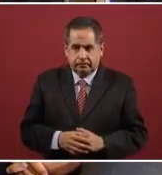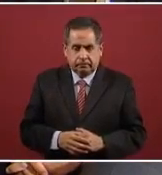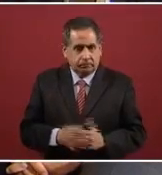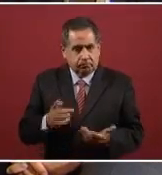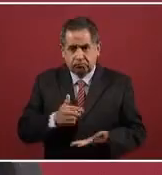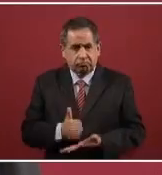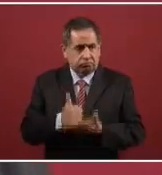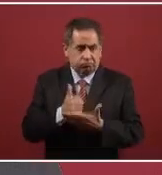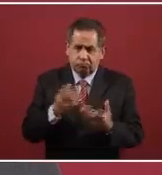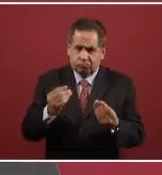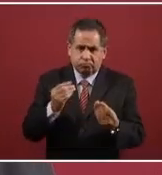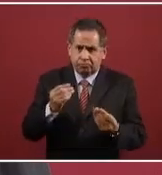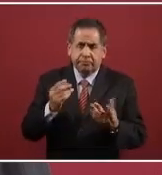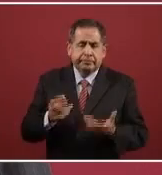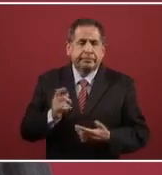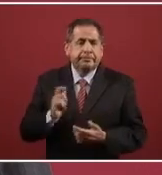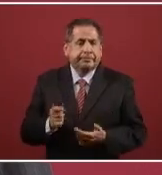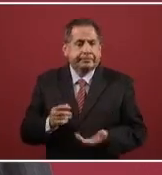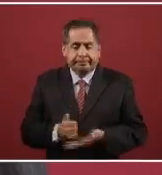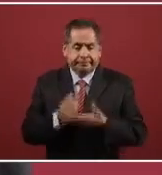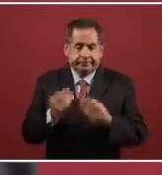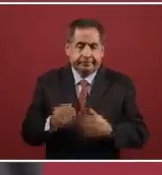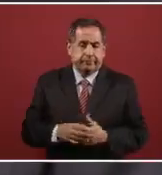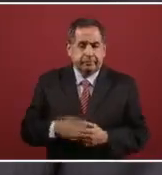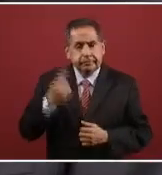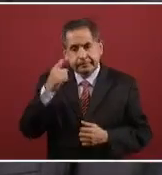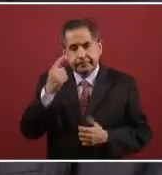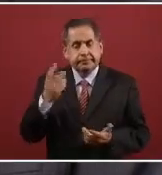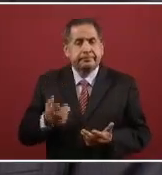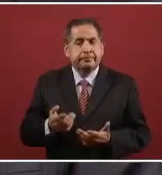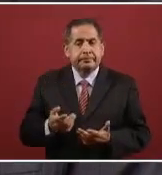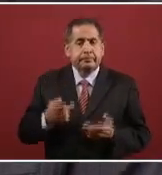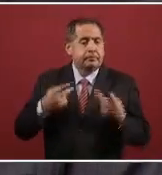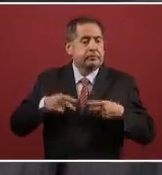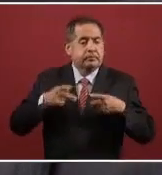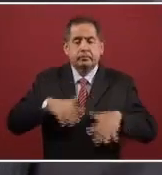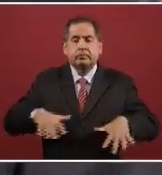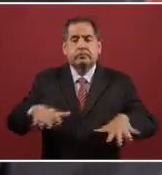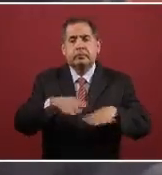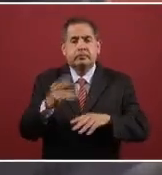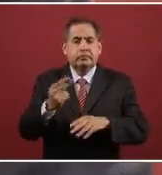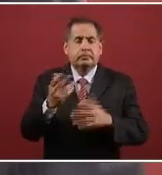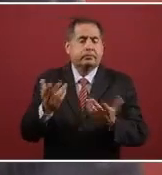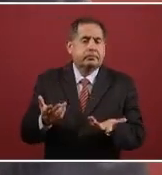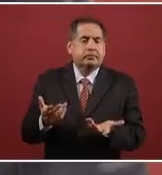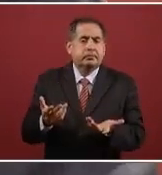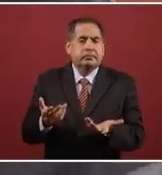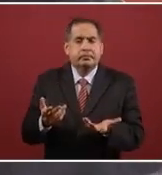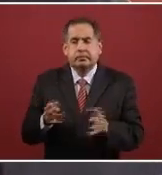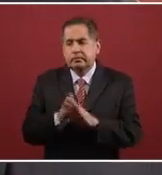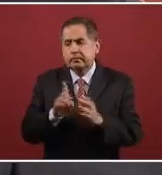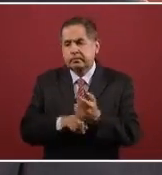ha ayudado mucho a que la gente tenga